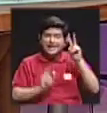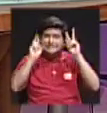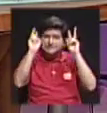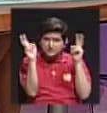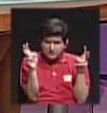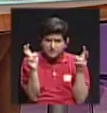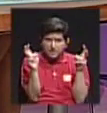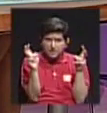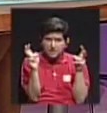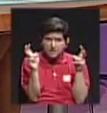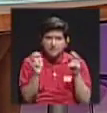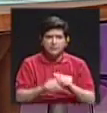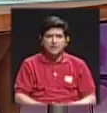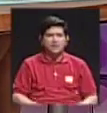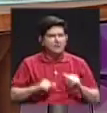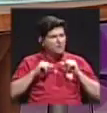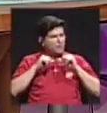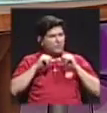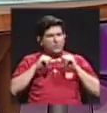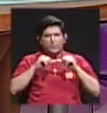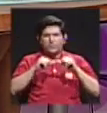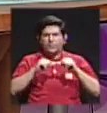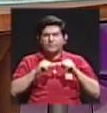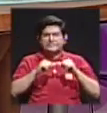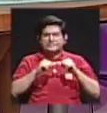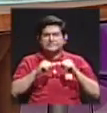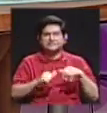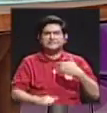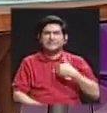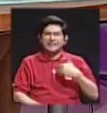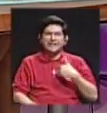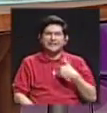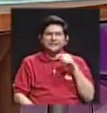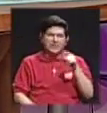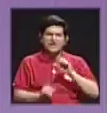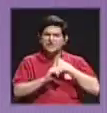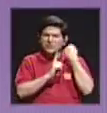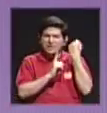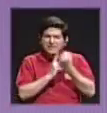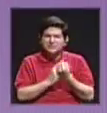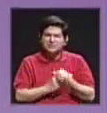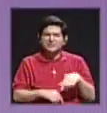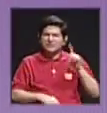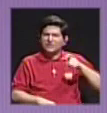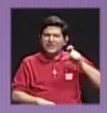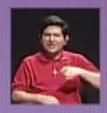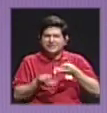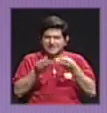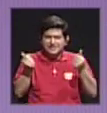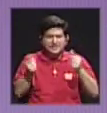tema que sigue pendiente. No es casual que la Iglesia